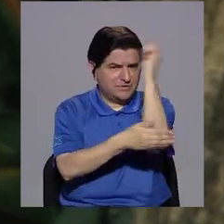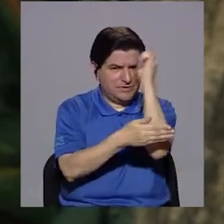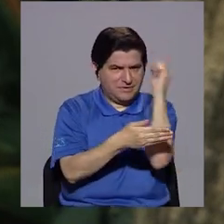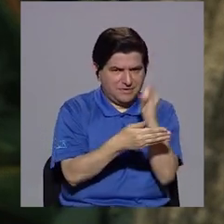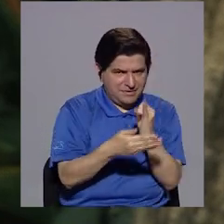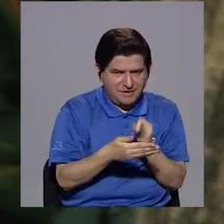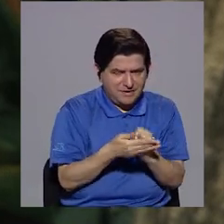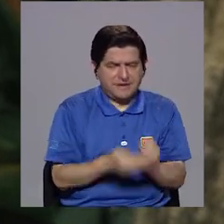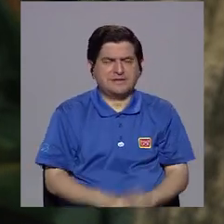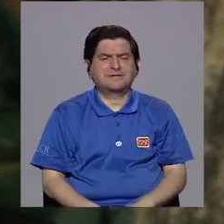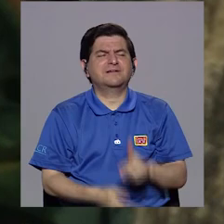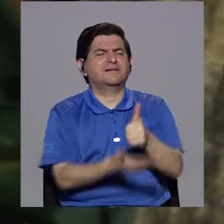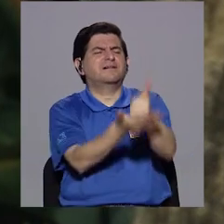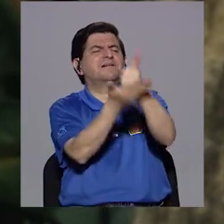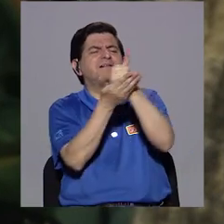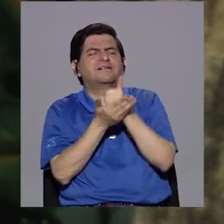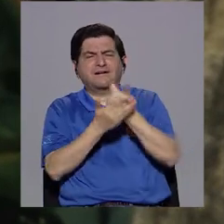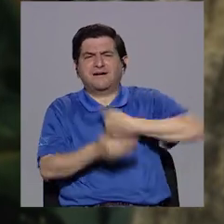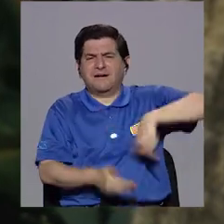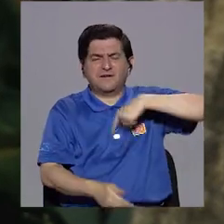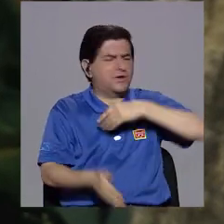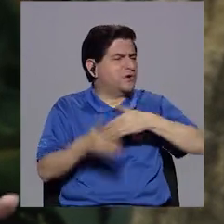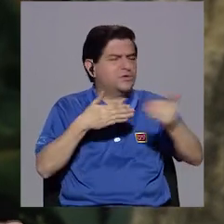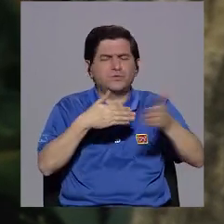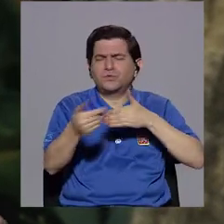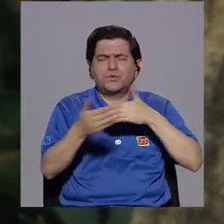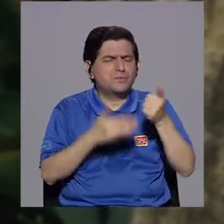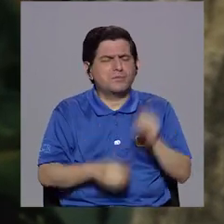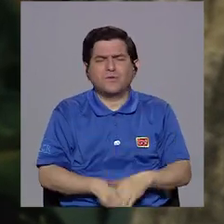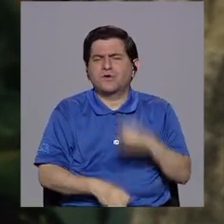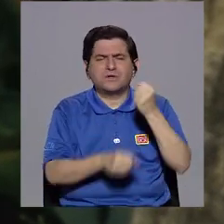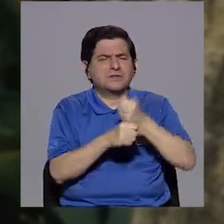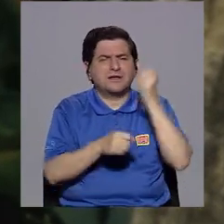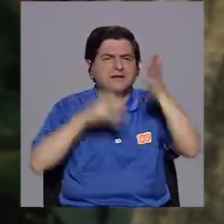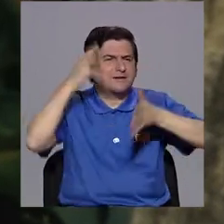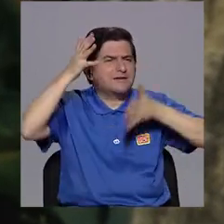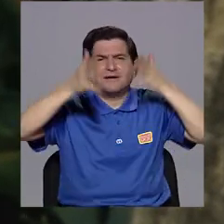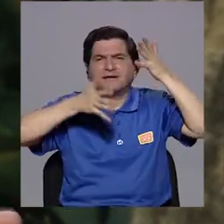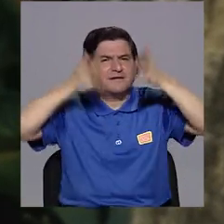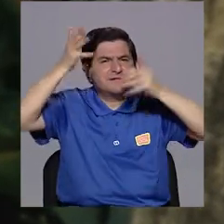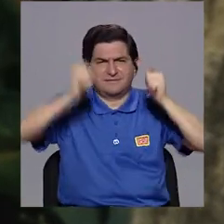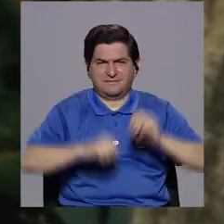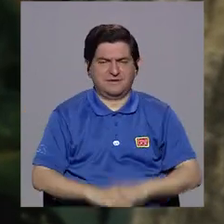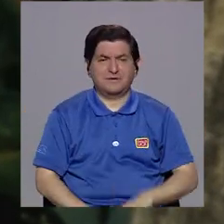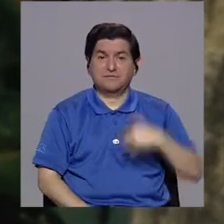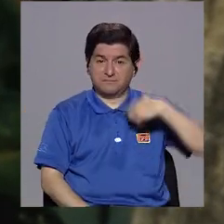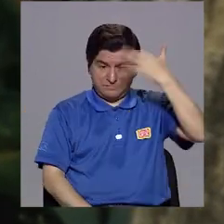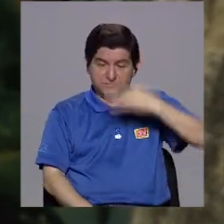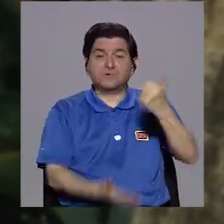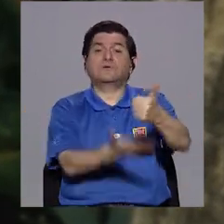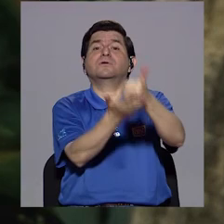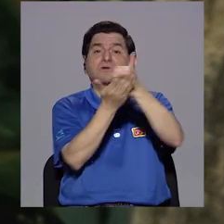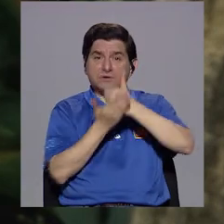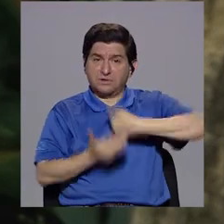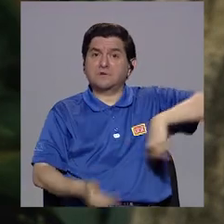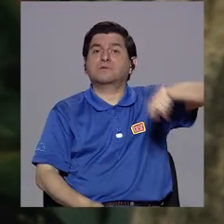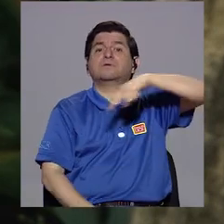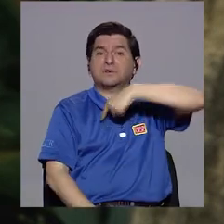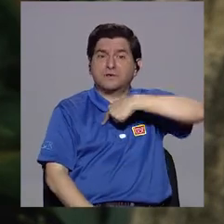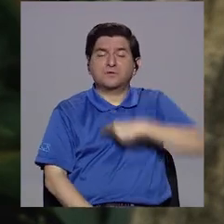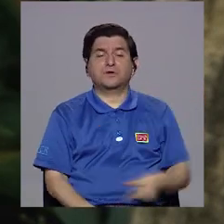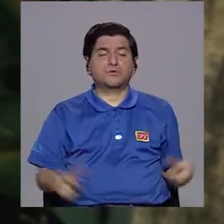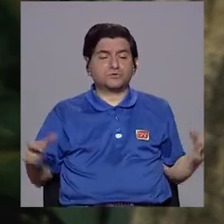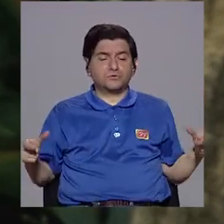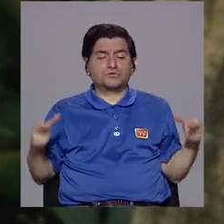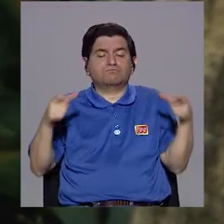el arte de alguna manera nos ayuda, cualquier tipo de creación, en realidad, la creatividad en sí, creo que nos ayuda un poco